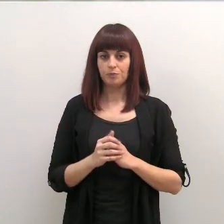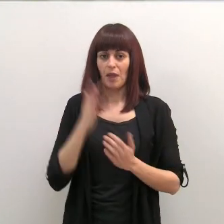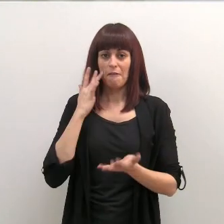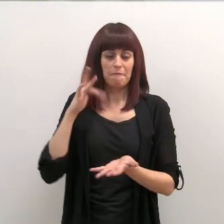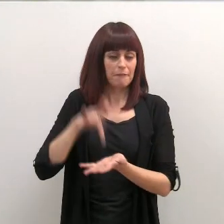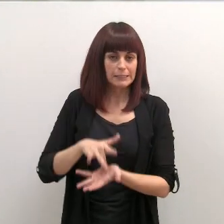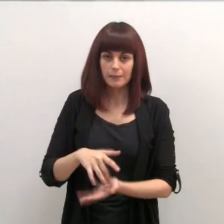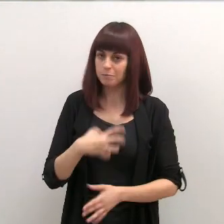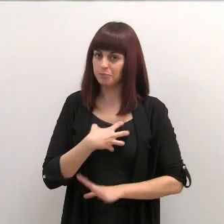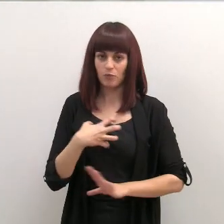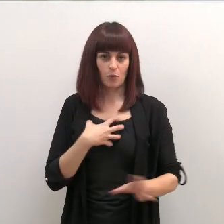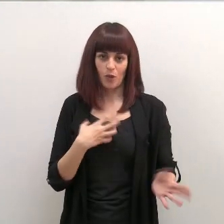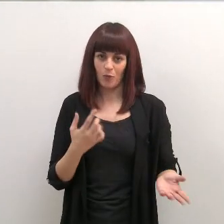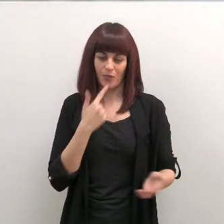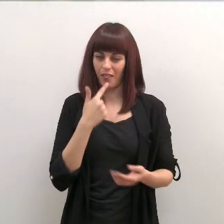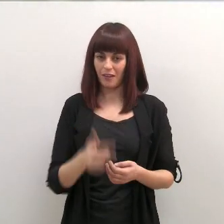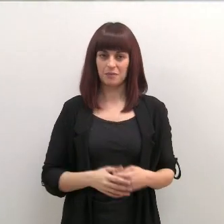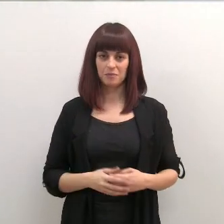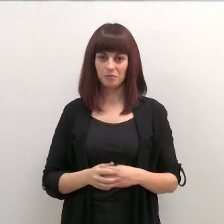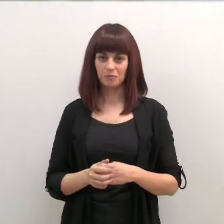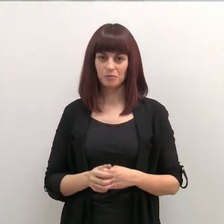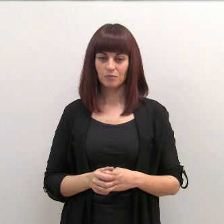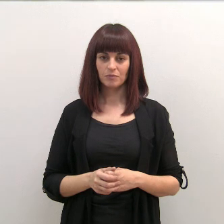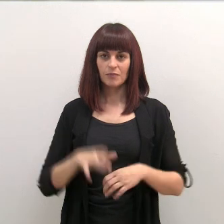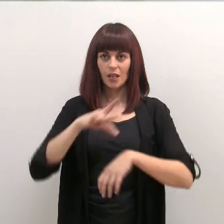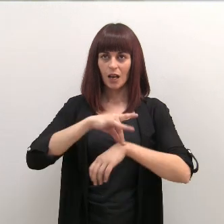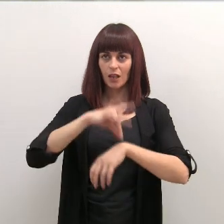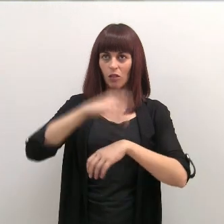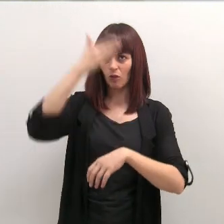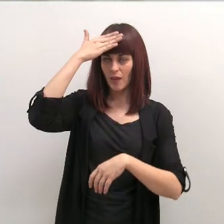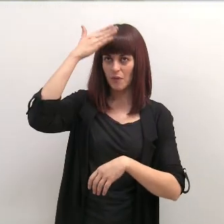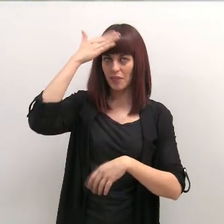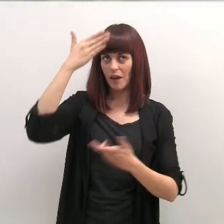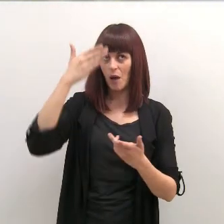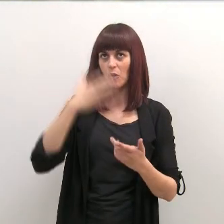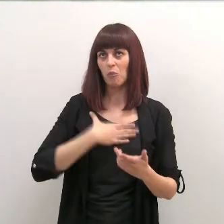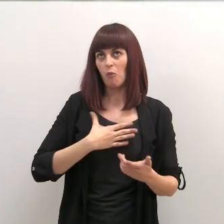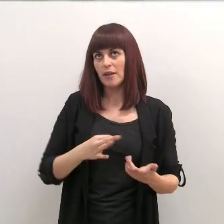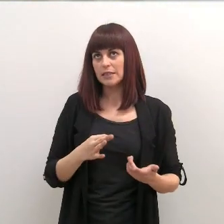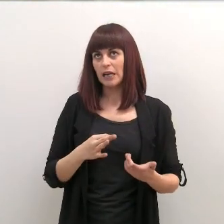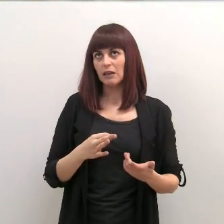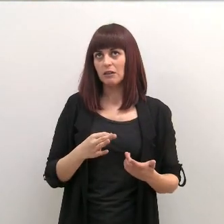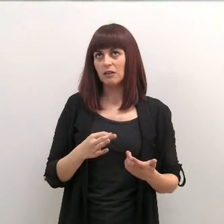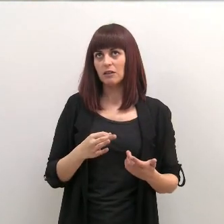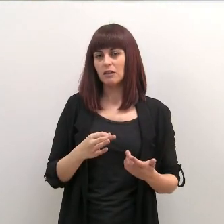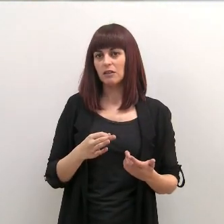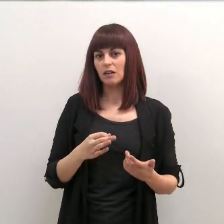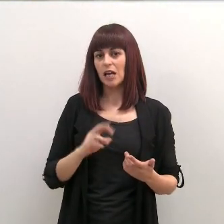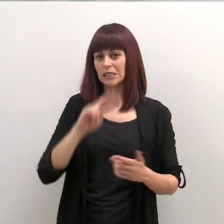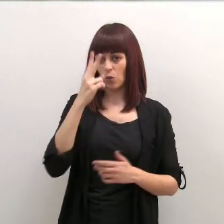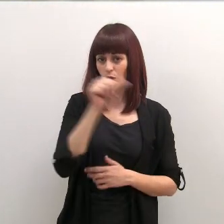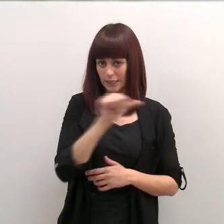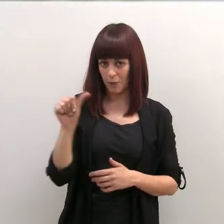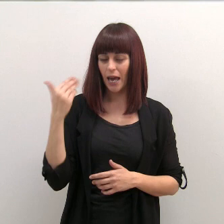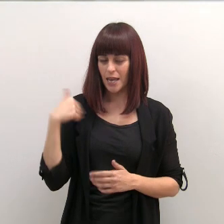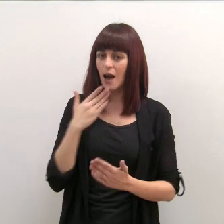fecha, realmente. De primaria, pues es fácil que durante la semana todos los que lo hayan solicitado se puedan